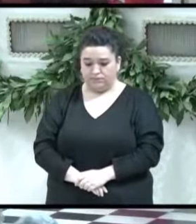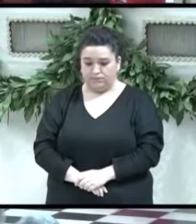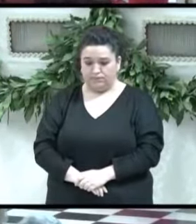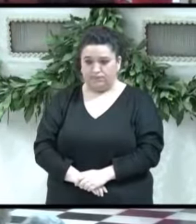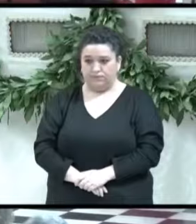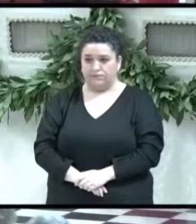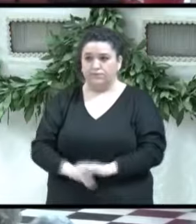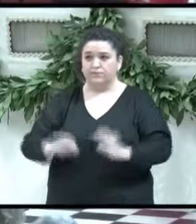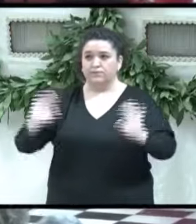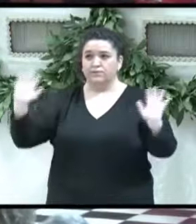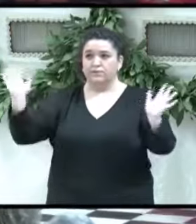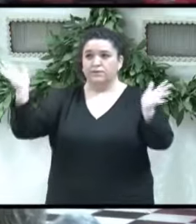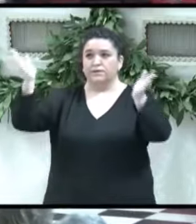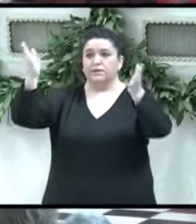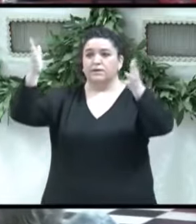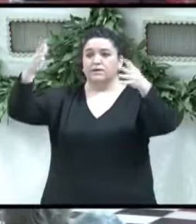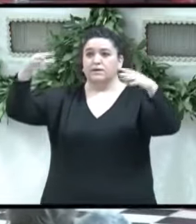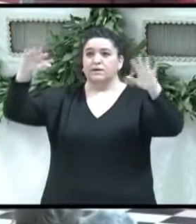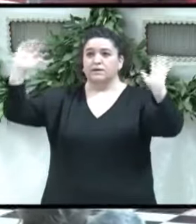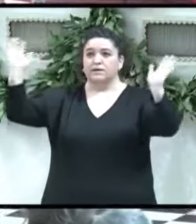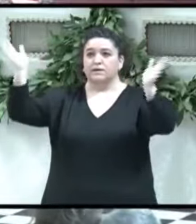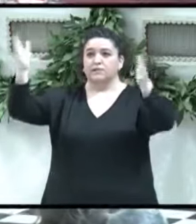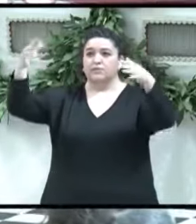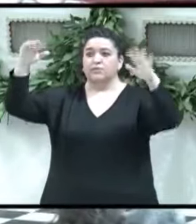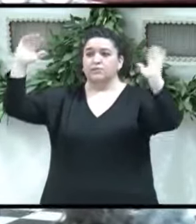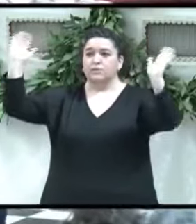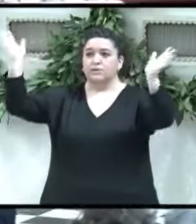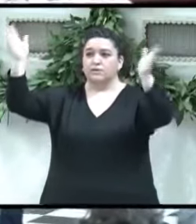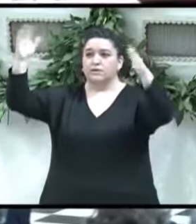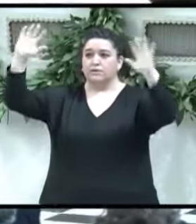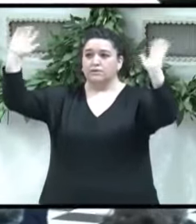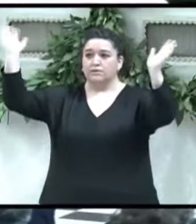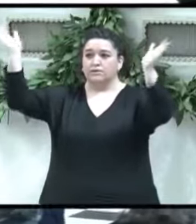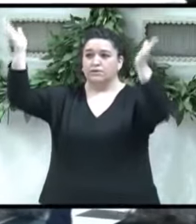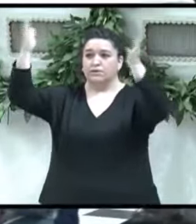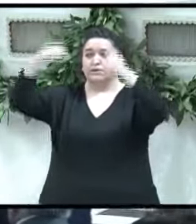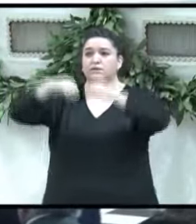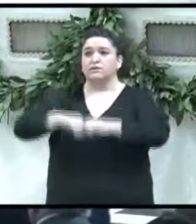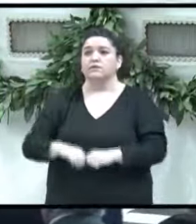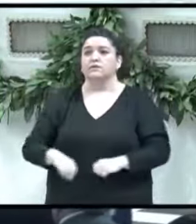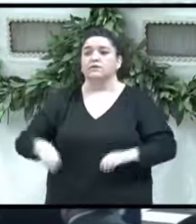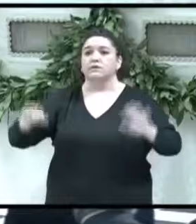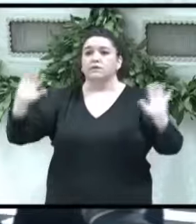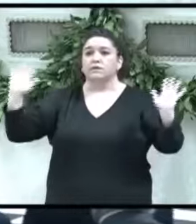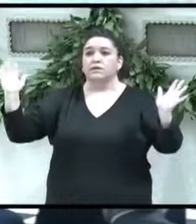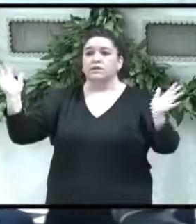aleluya alleluia alelu alleluia